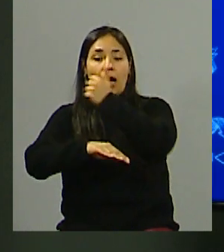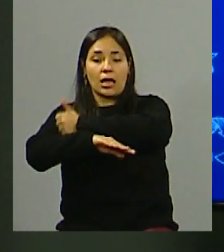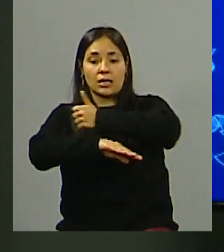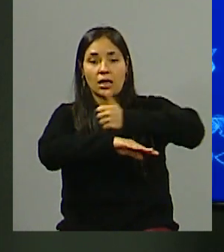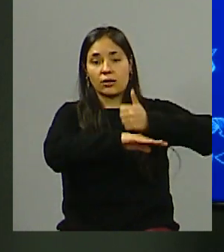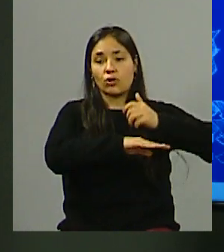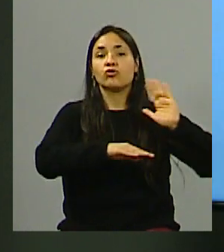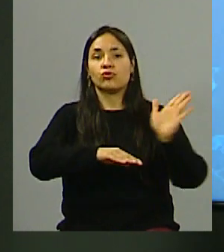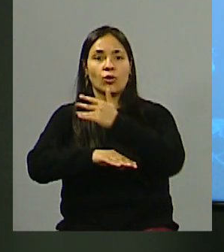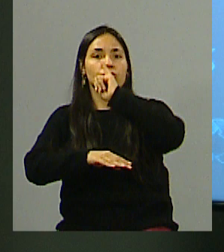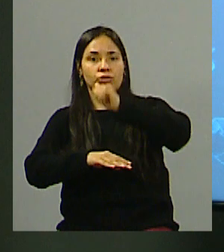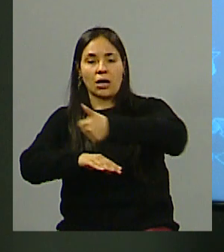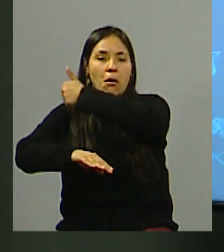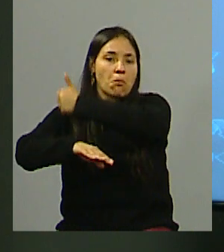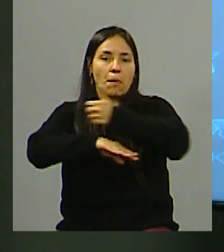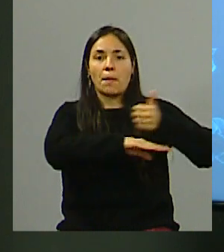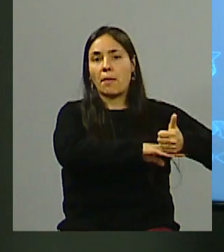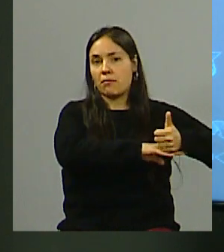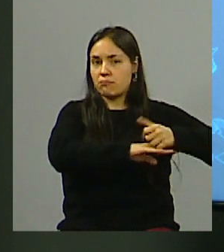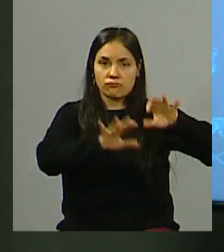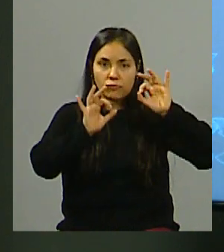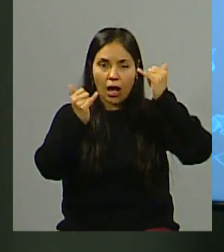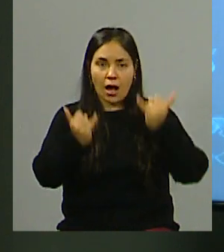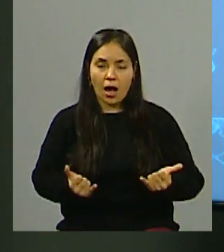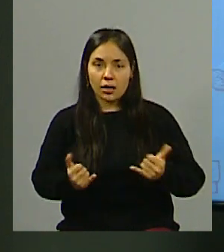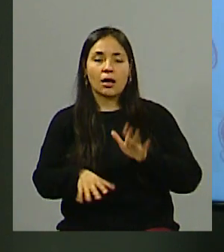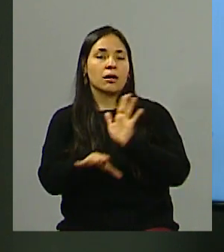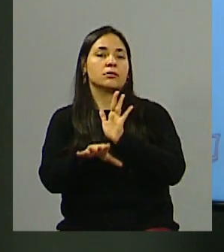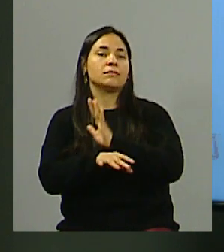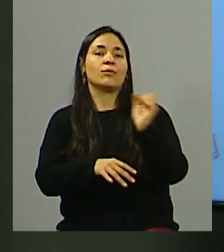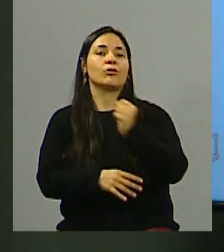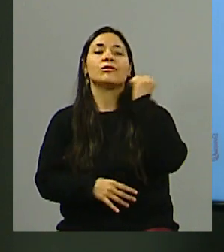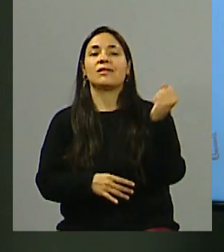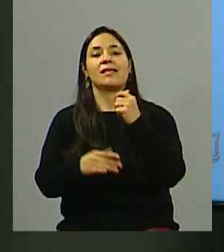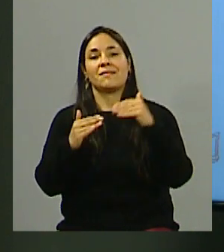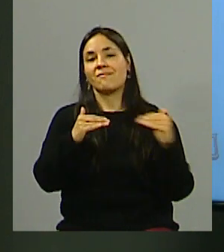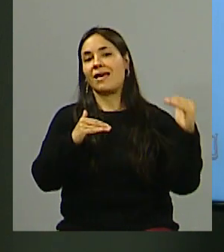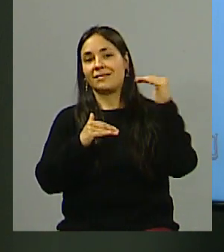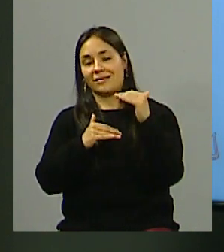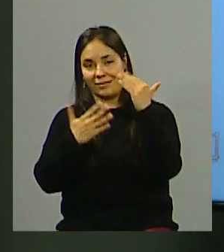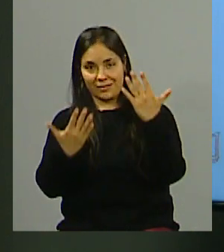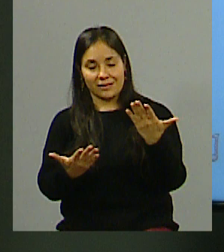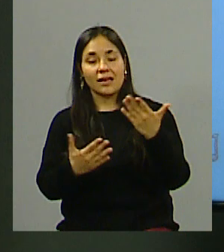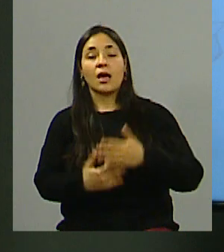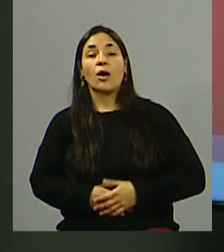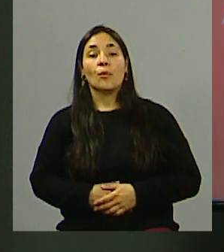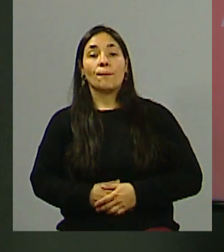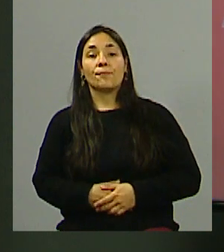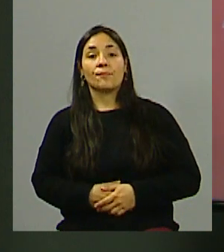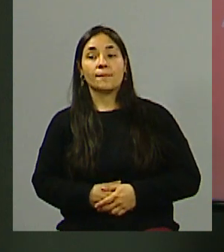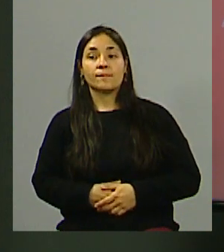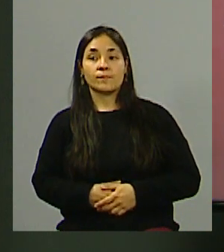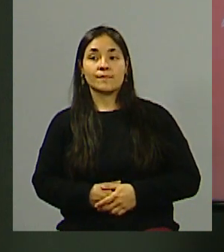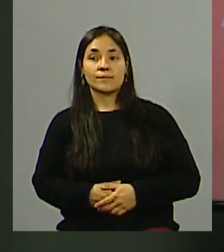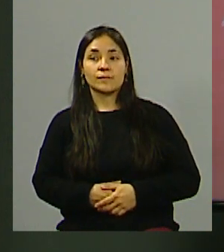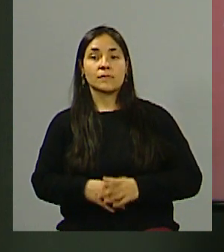van a asistir, sí, lo que creo que le va a dar un elemento adicional a ese evento. Y hay que decir una